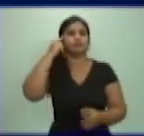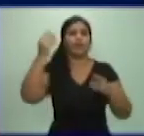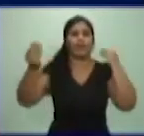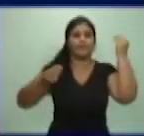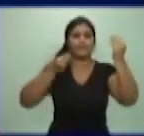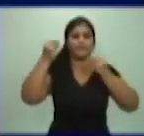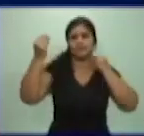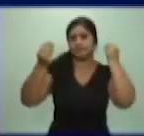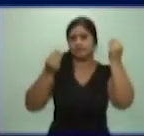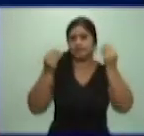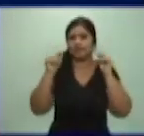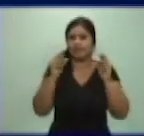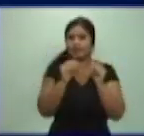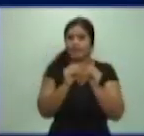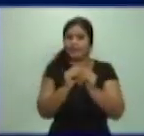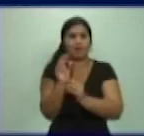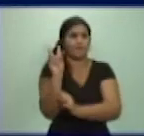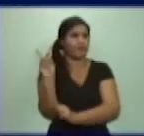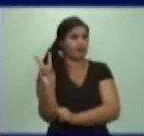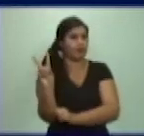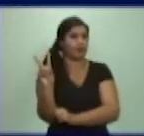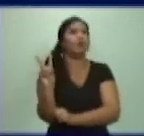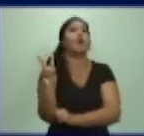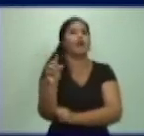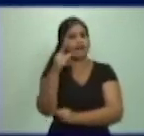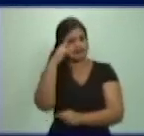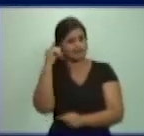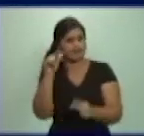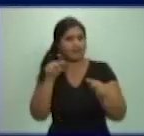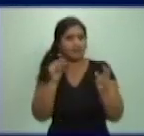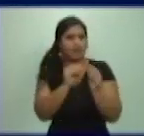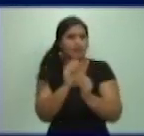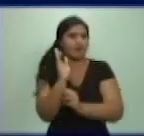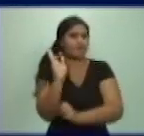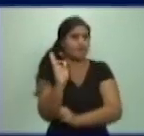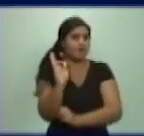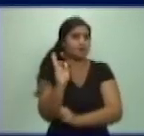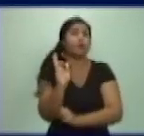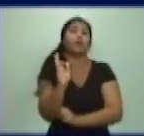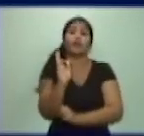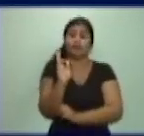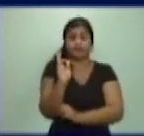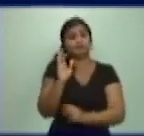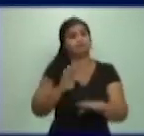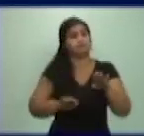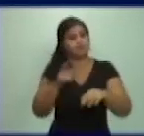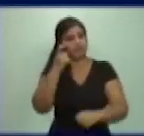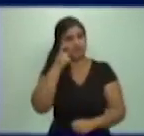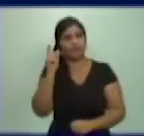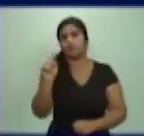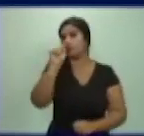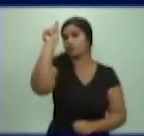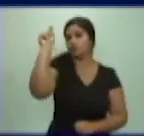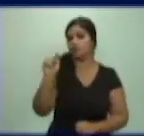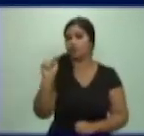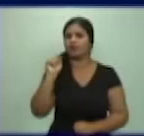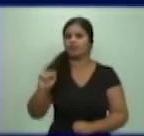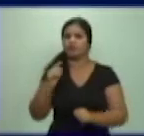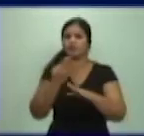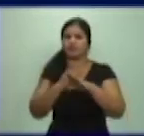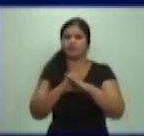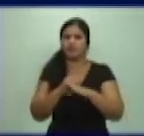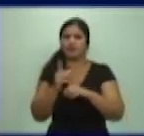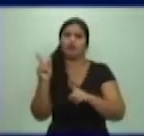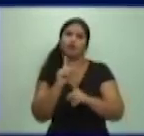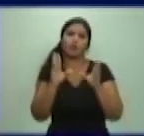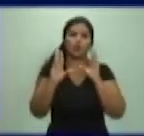Determine si los siguientes enunciados son verdaderos, falsos o no se dice, de acuerdo con el contenido del